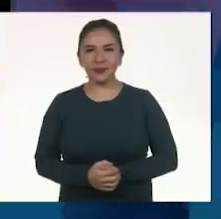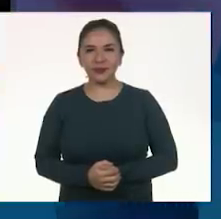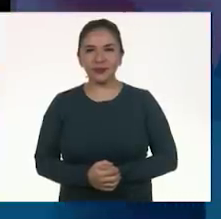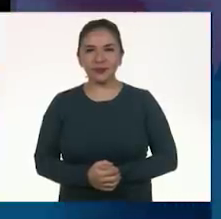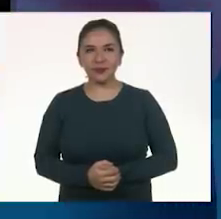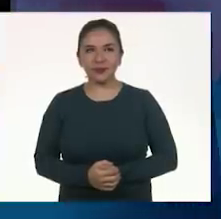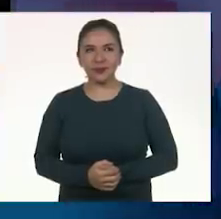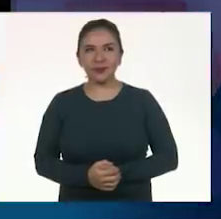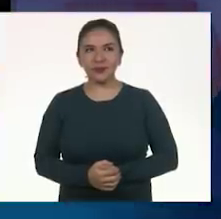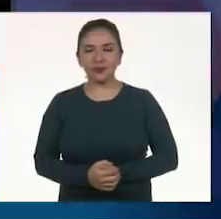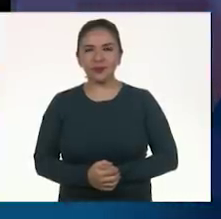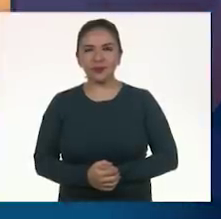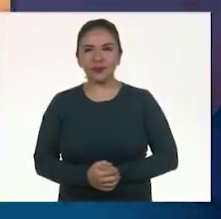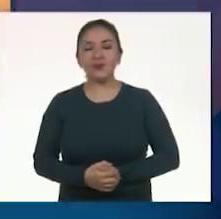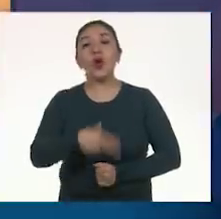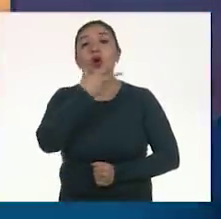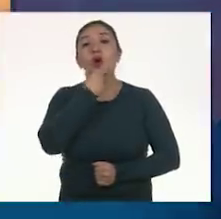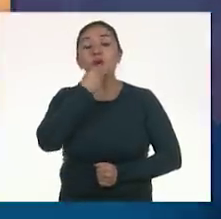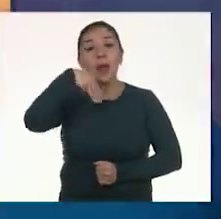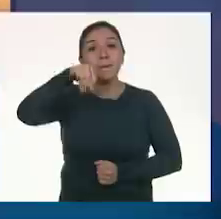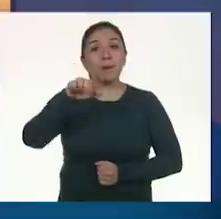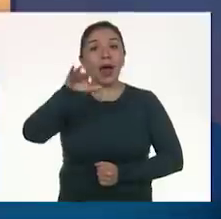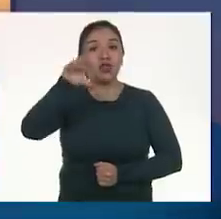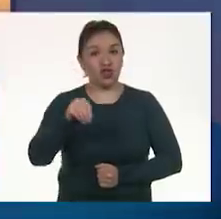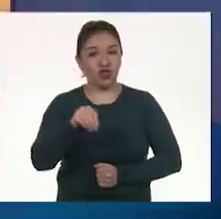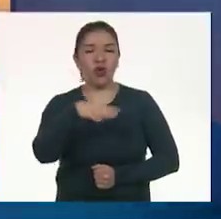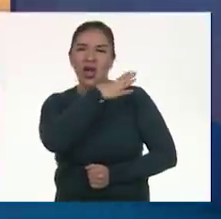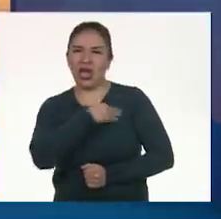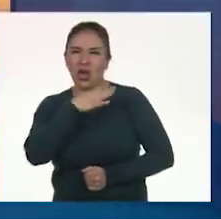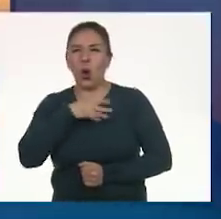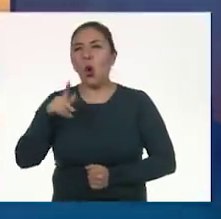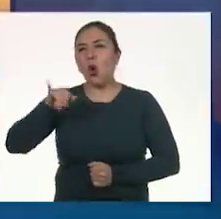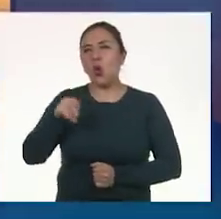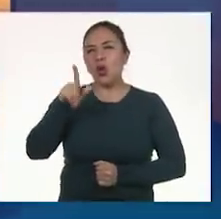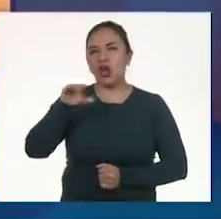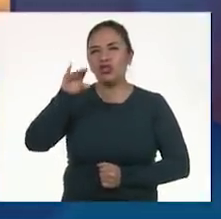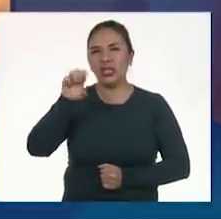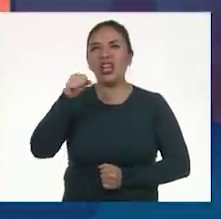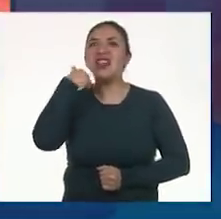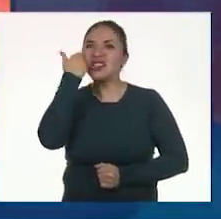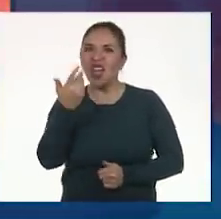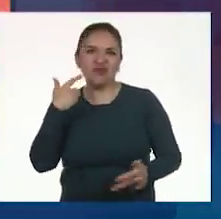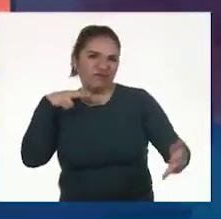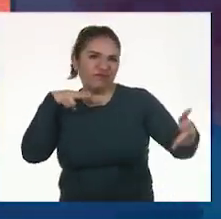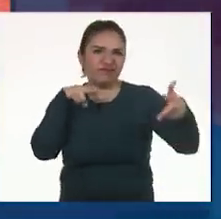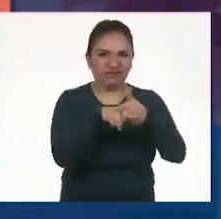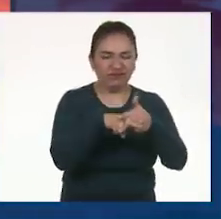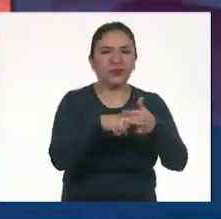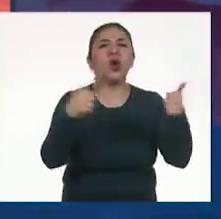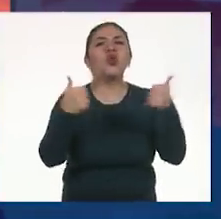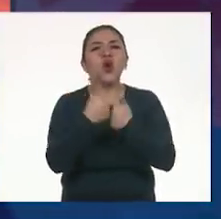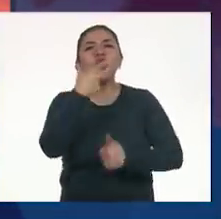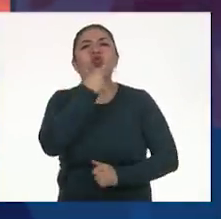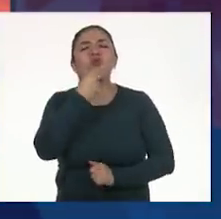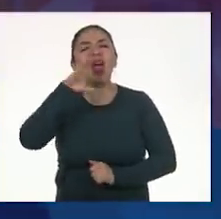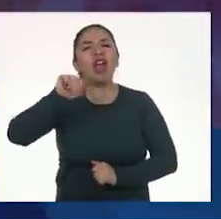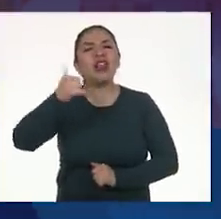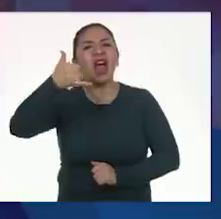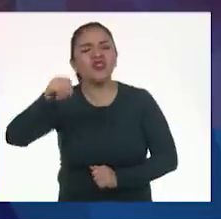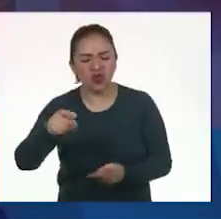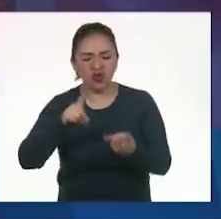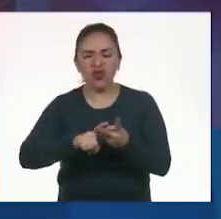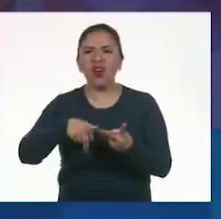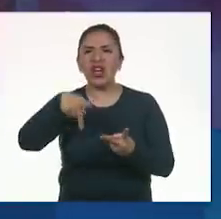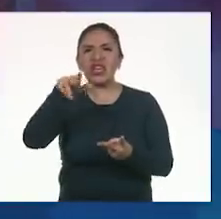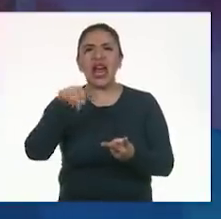Marco Bruto, hijo putativo de Julio César, está en la conspiración para asesinarlo junto con Cayo Casio, Casca